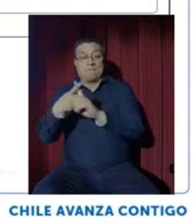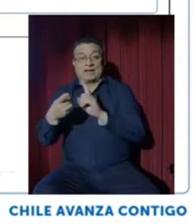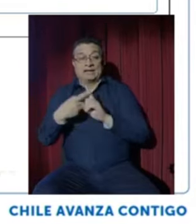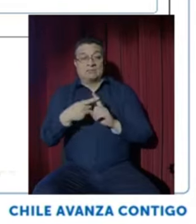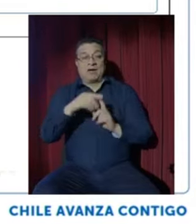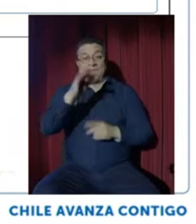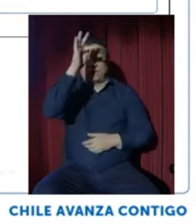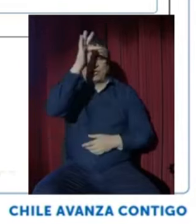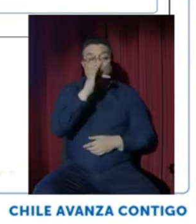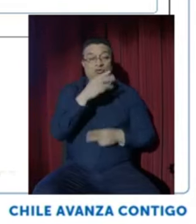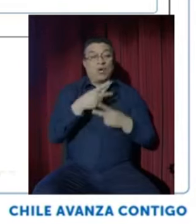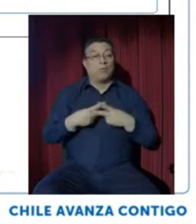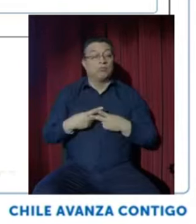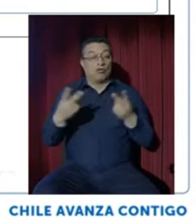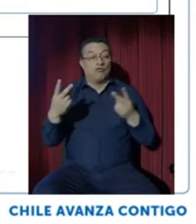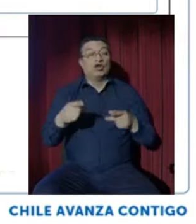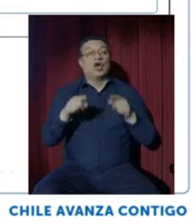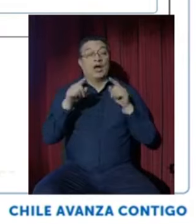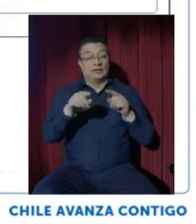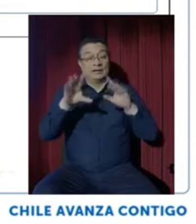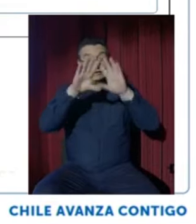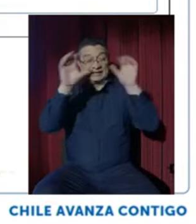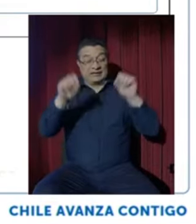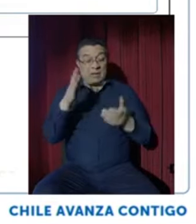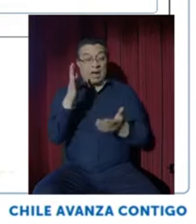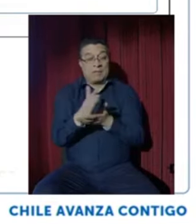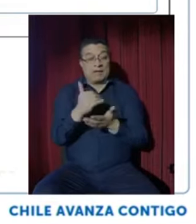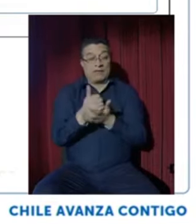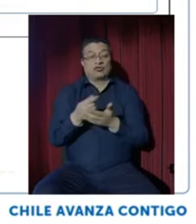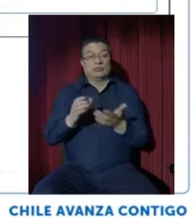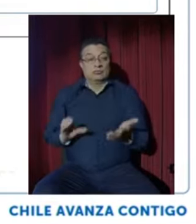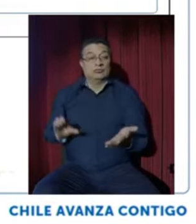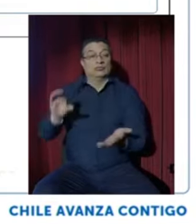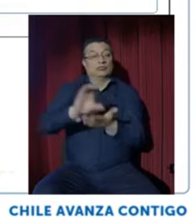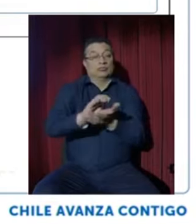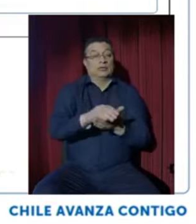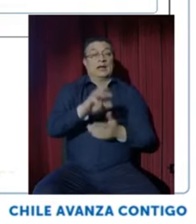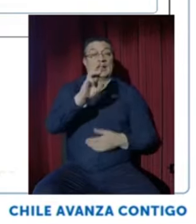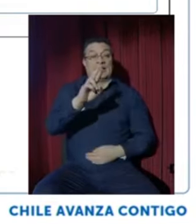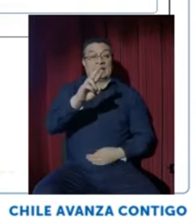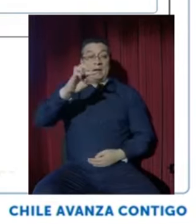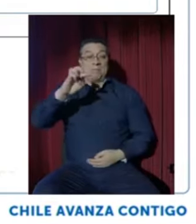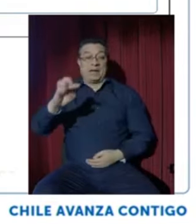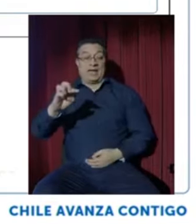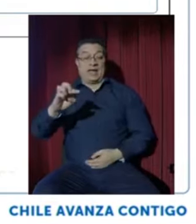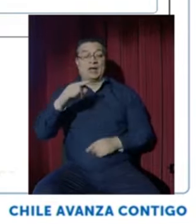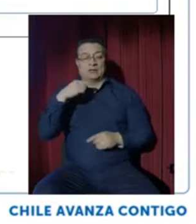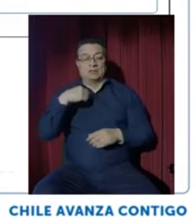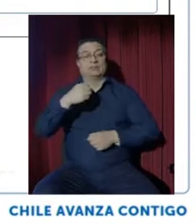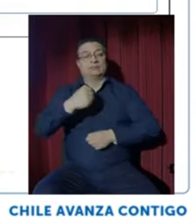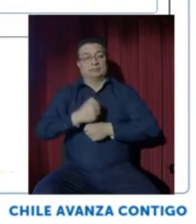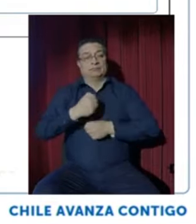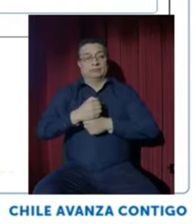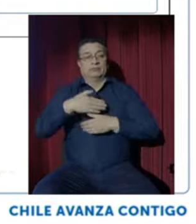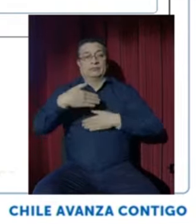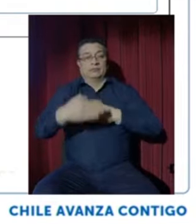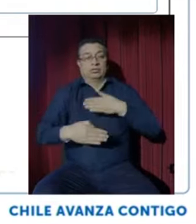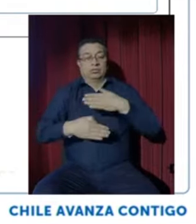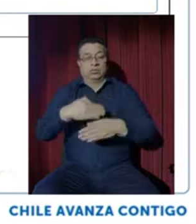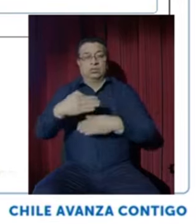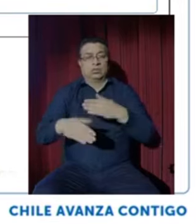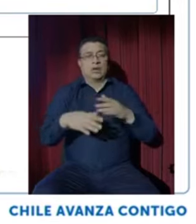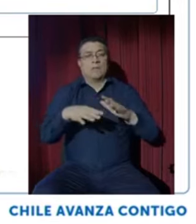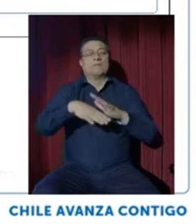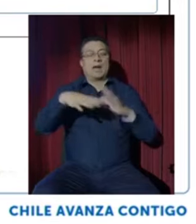funcionarios públicos y aquí el sistema de planificación de recursos un sistema rp en proceso de implementación eh ha